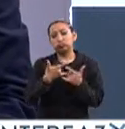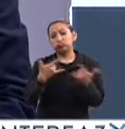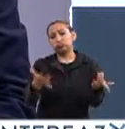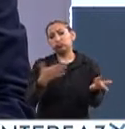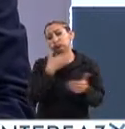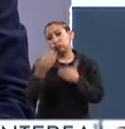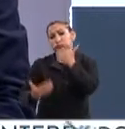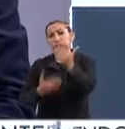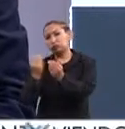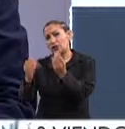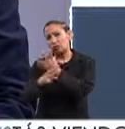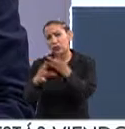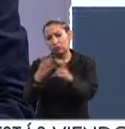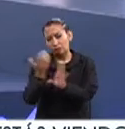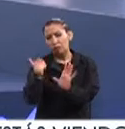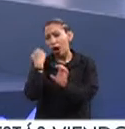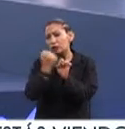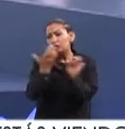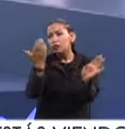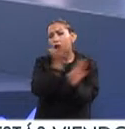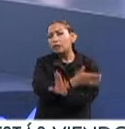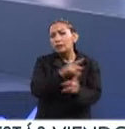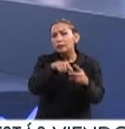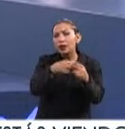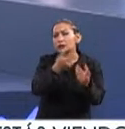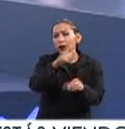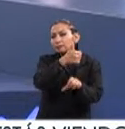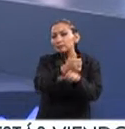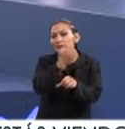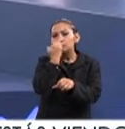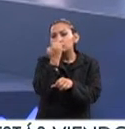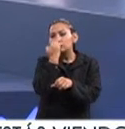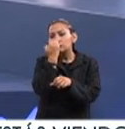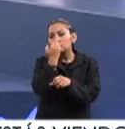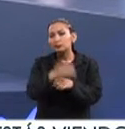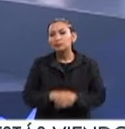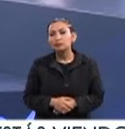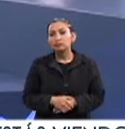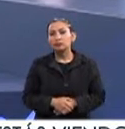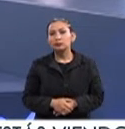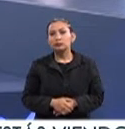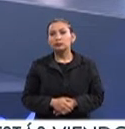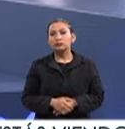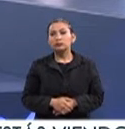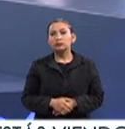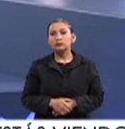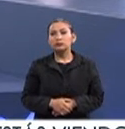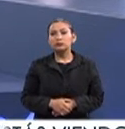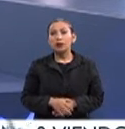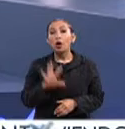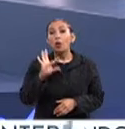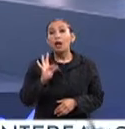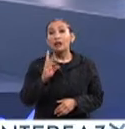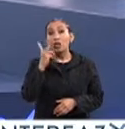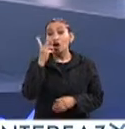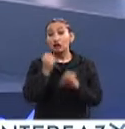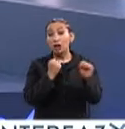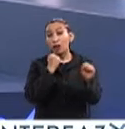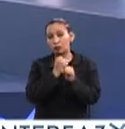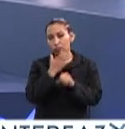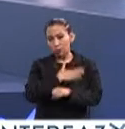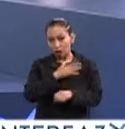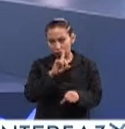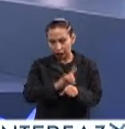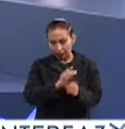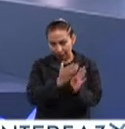larguísima trayectoria. ¿De cuántos años estamos hablando ya de que se fundó la FES Aragón? Tiene 42 años. Buenos